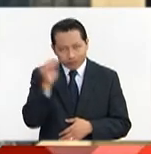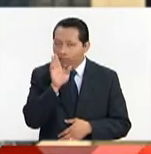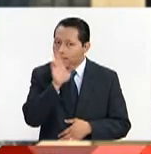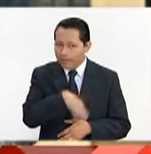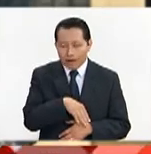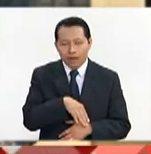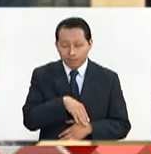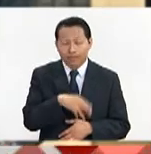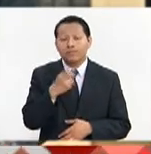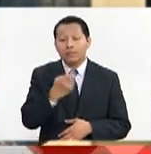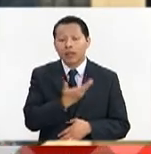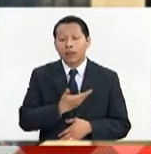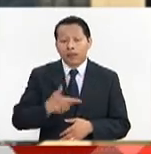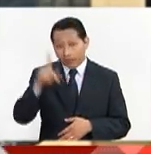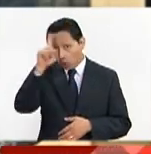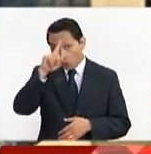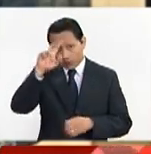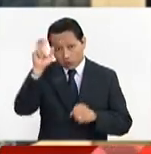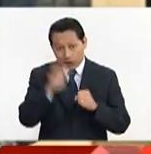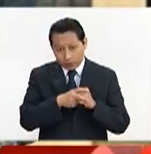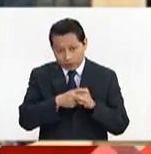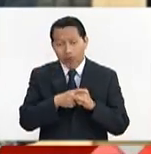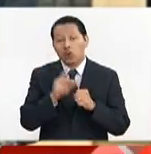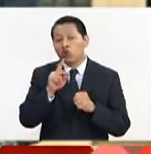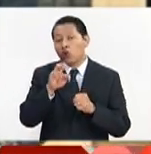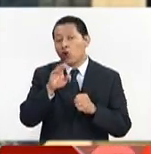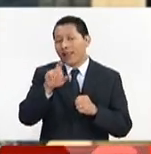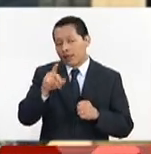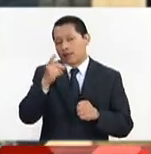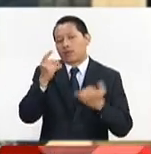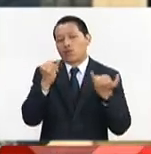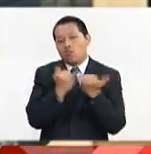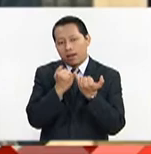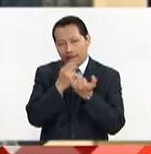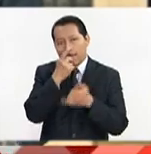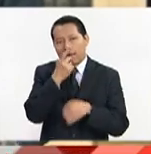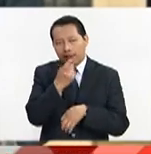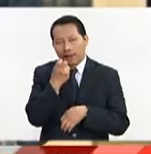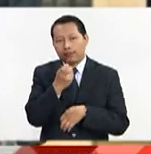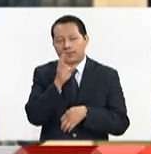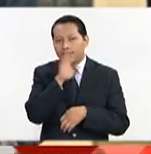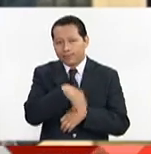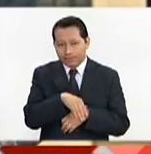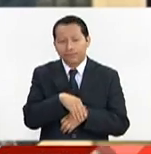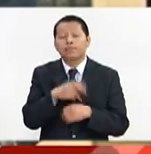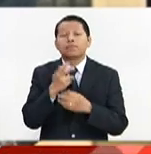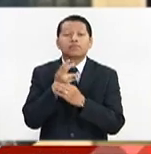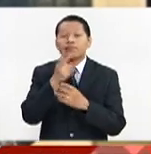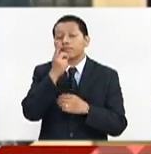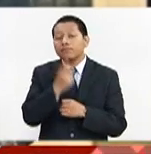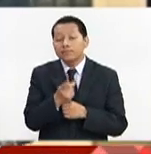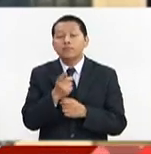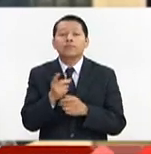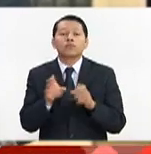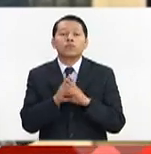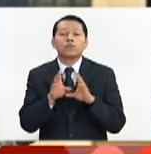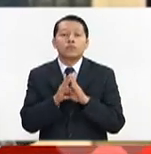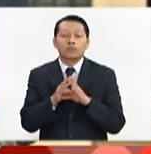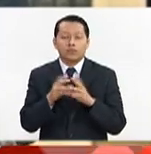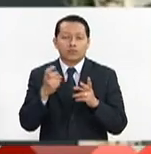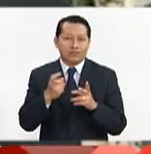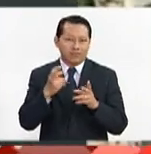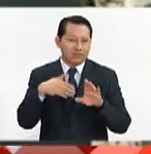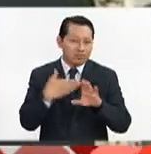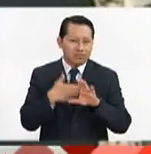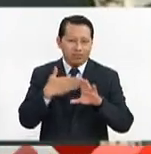insensata. El presidente del Consejo Europeo, Donald Tusk, también se expresó respecto a la masacre en Las Vegas. Aseguró que cada ataque es una